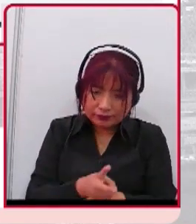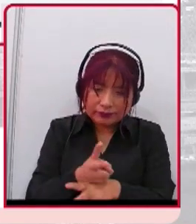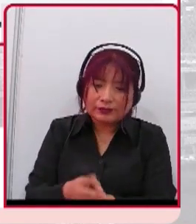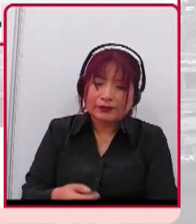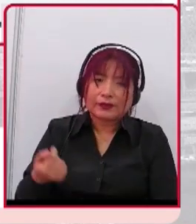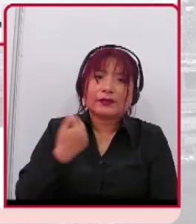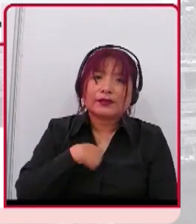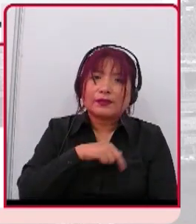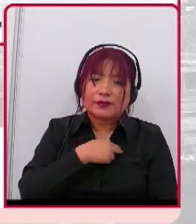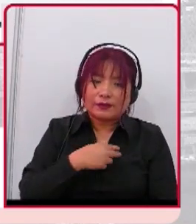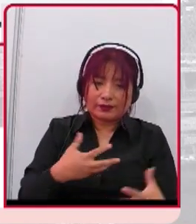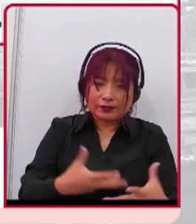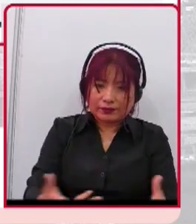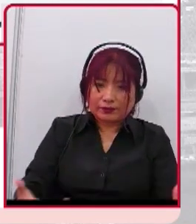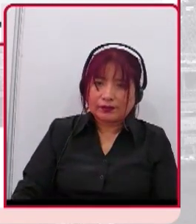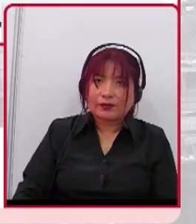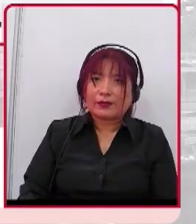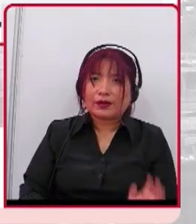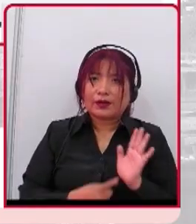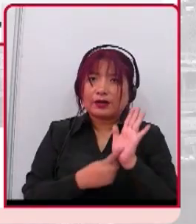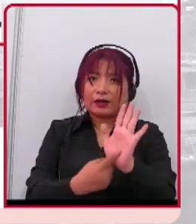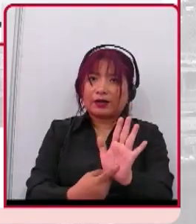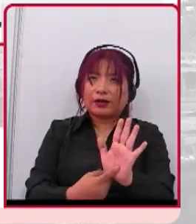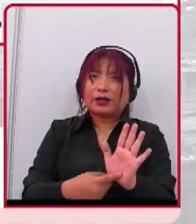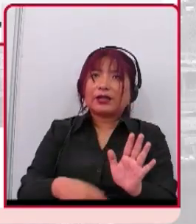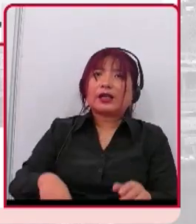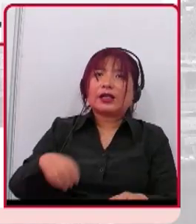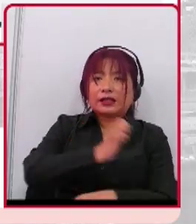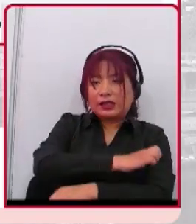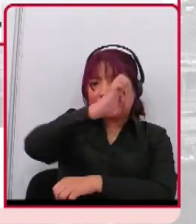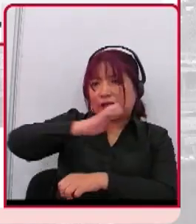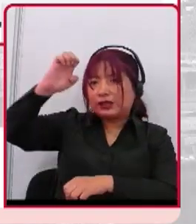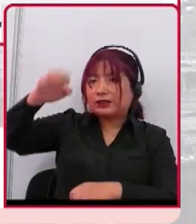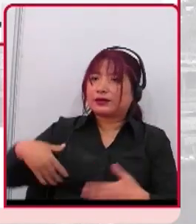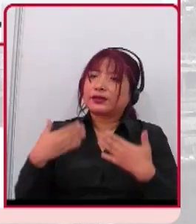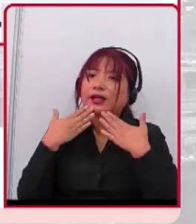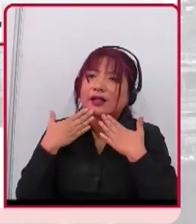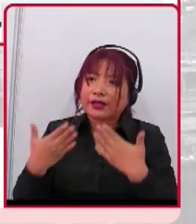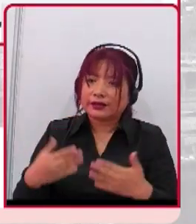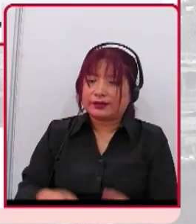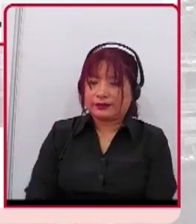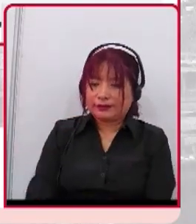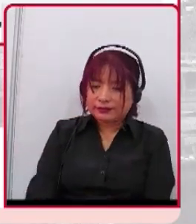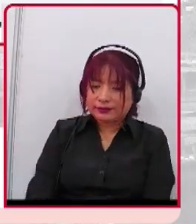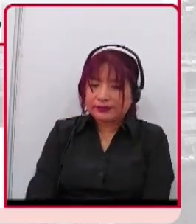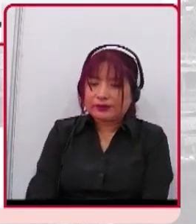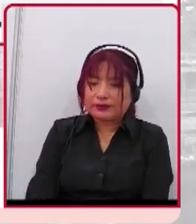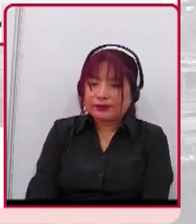evidencia real y estadística. Gracias.